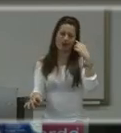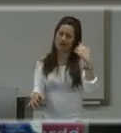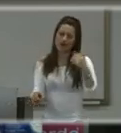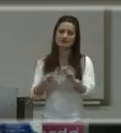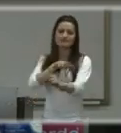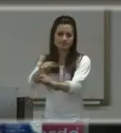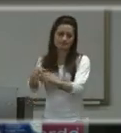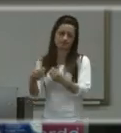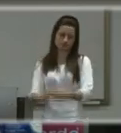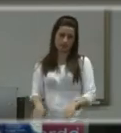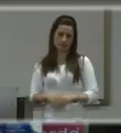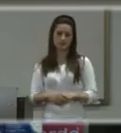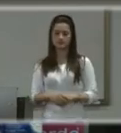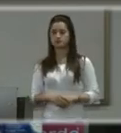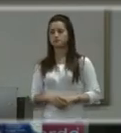discapacidad.